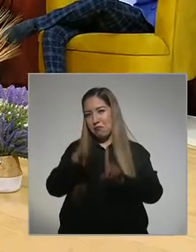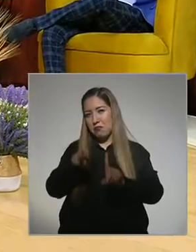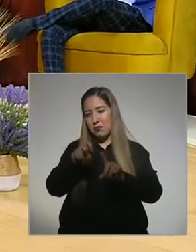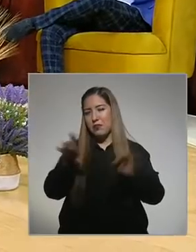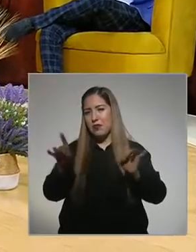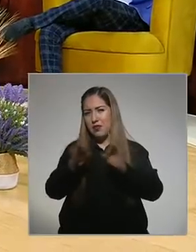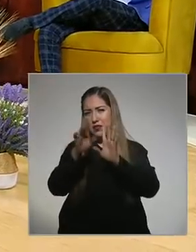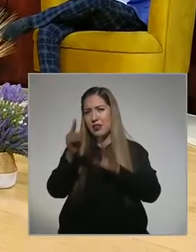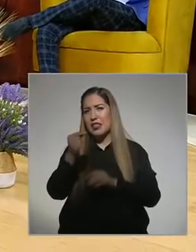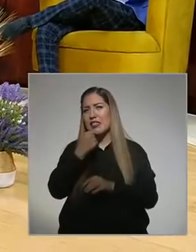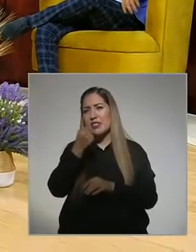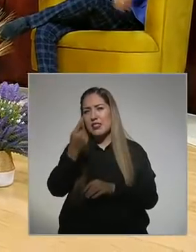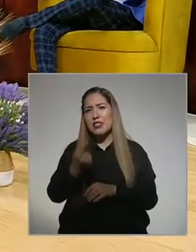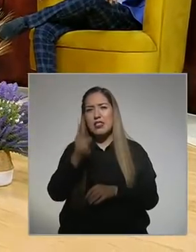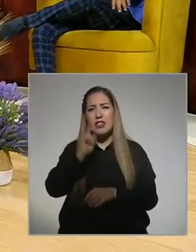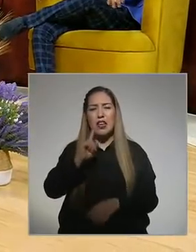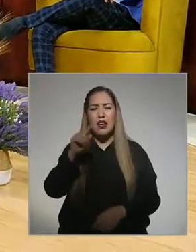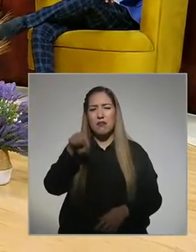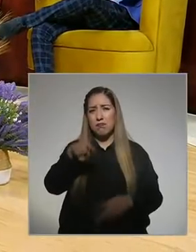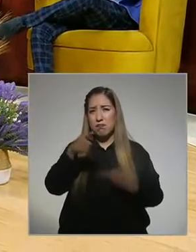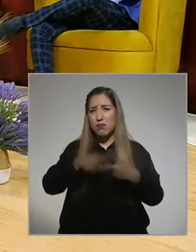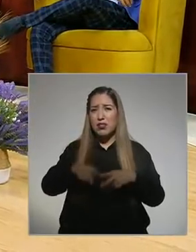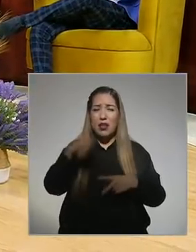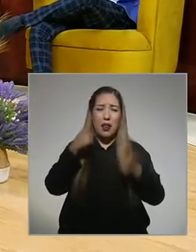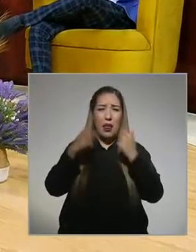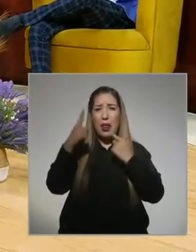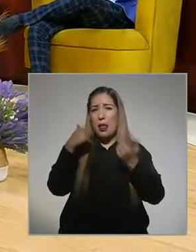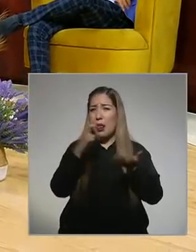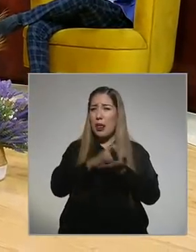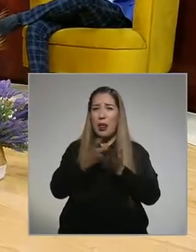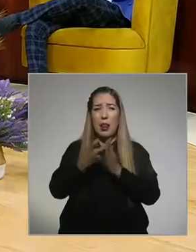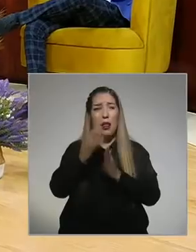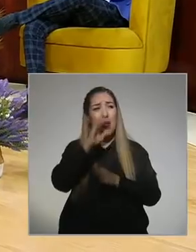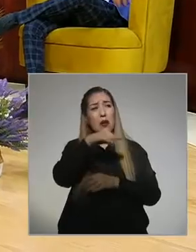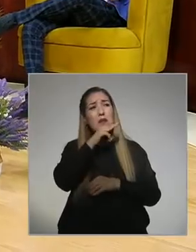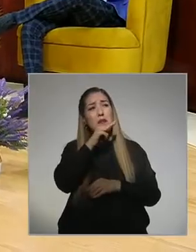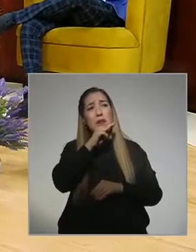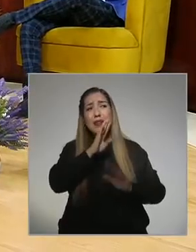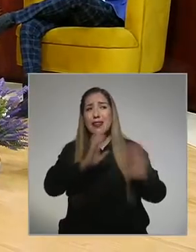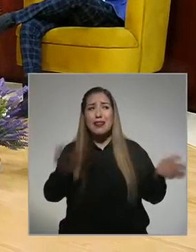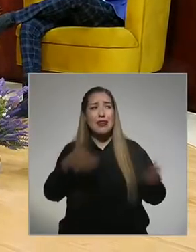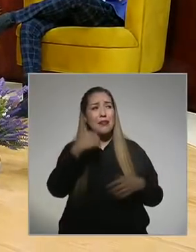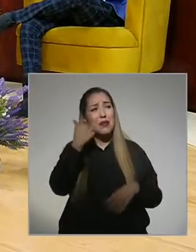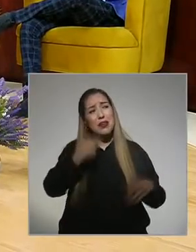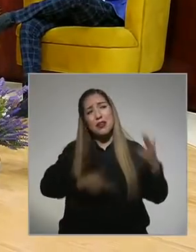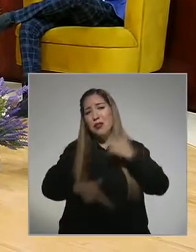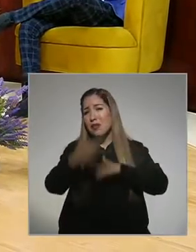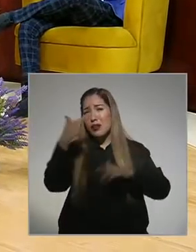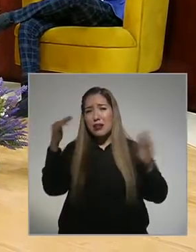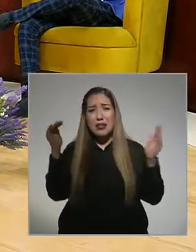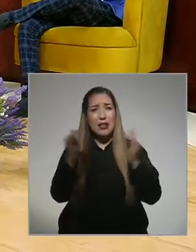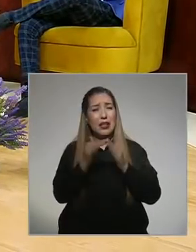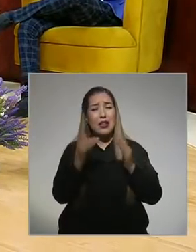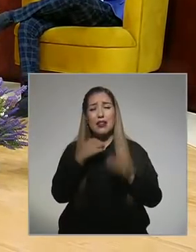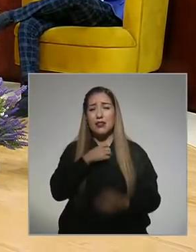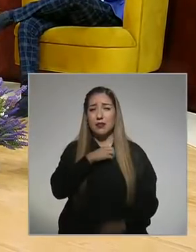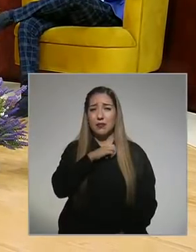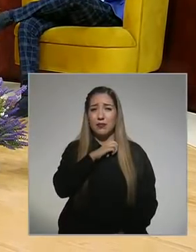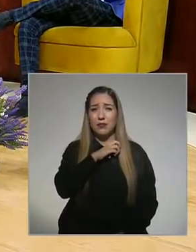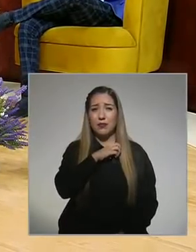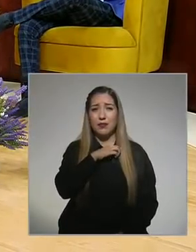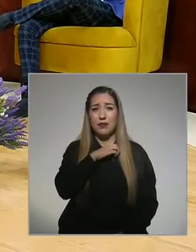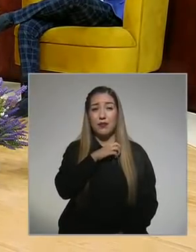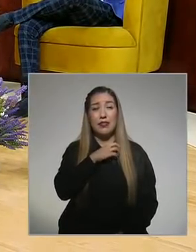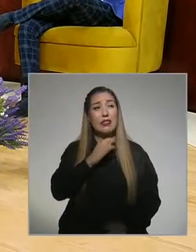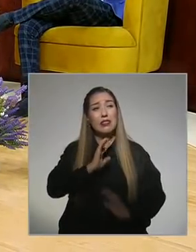la niña empezó a hacer un berrinche y le dijo a la mamá, oye mamá, es que ya me quiero ir a mi casa porque quiero ir a ver